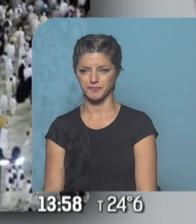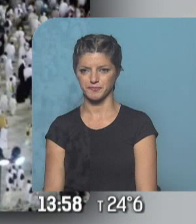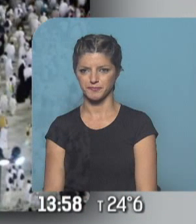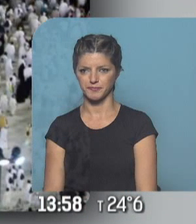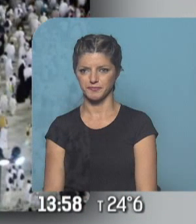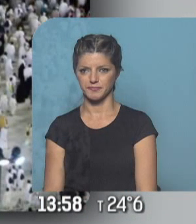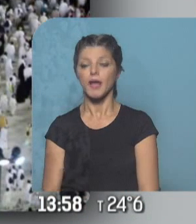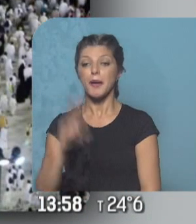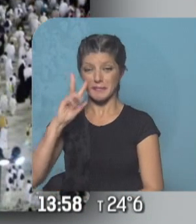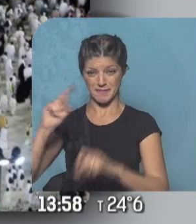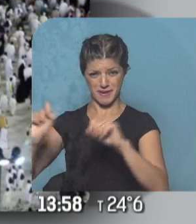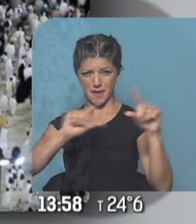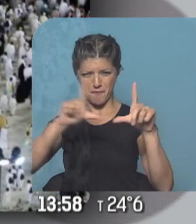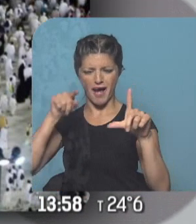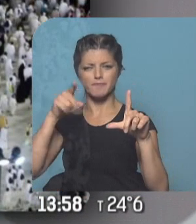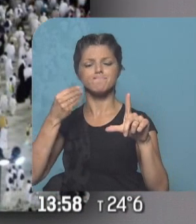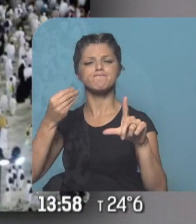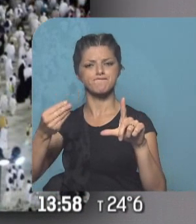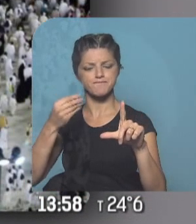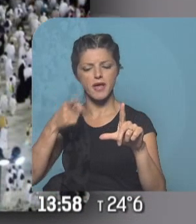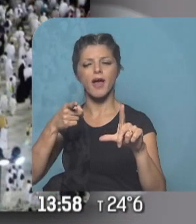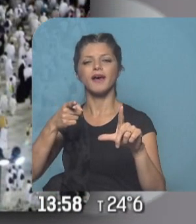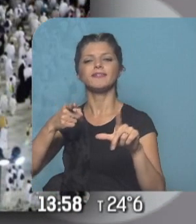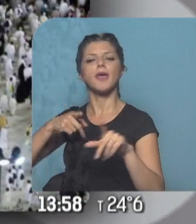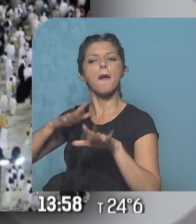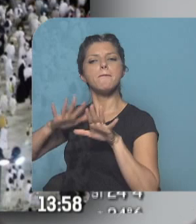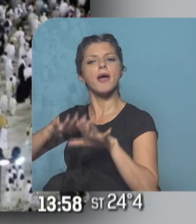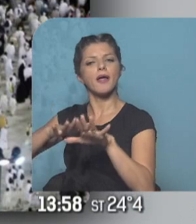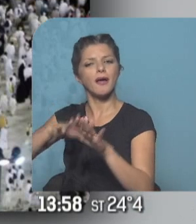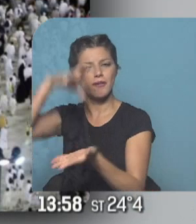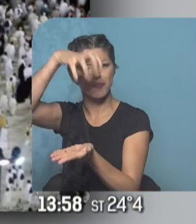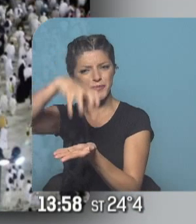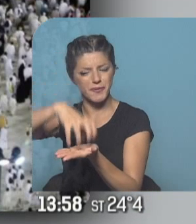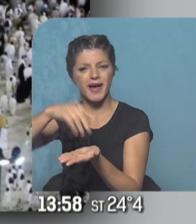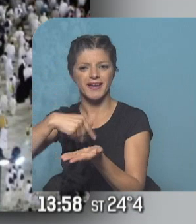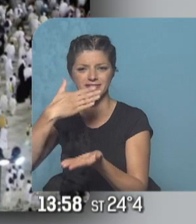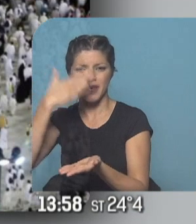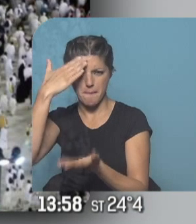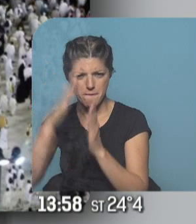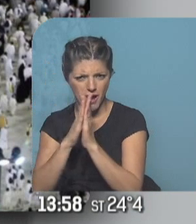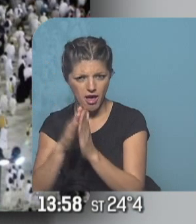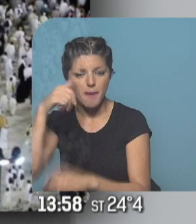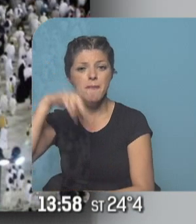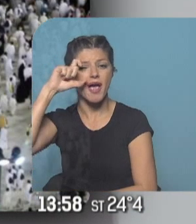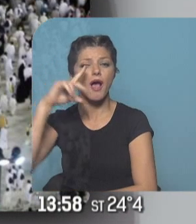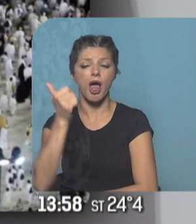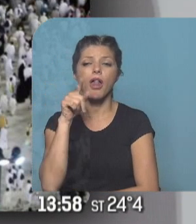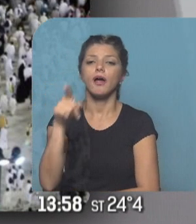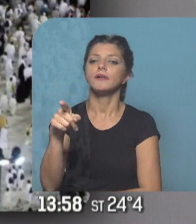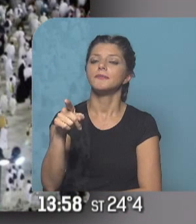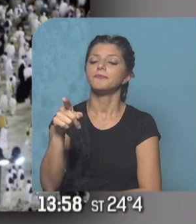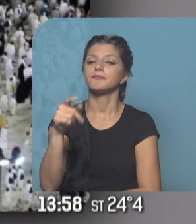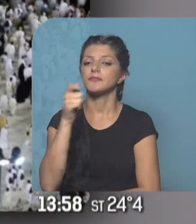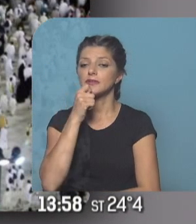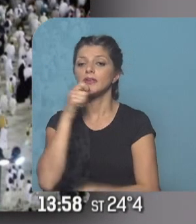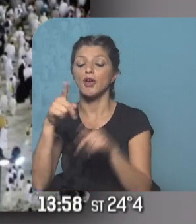Es una imagen de la peregrinación, de la tradicional peregrinación a la Meca. Es la fiesta del sacrificio, Eid al-Adha se